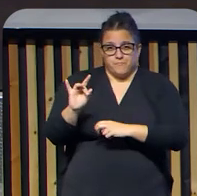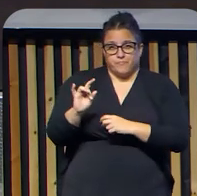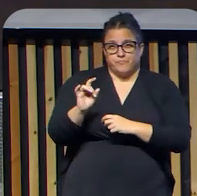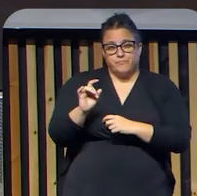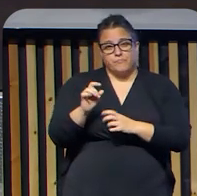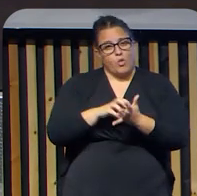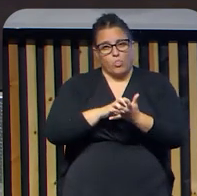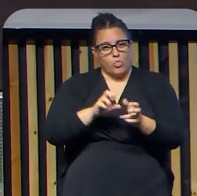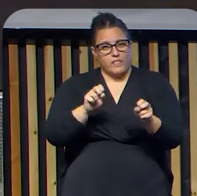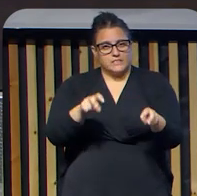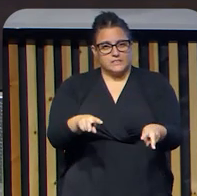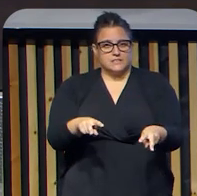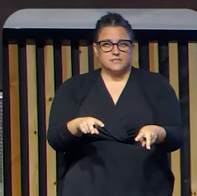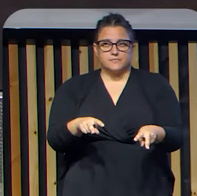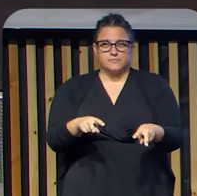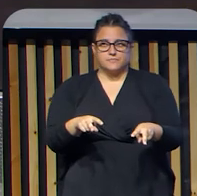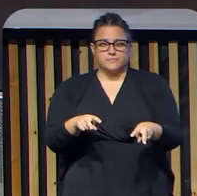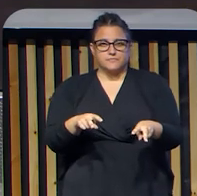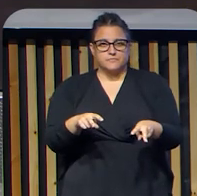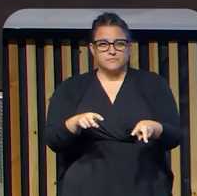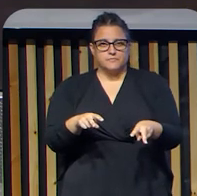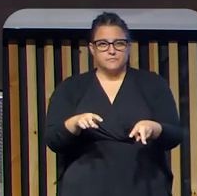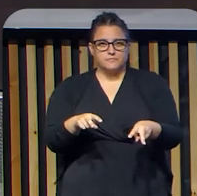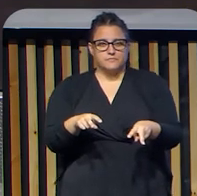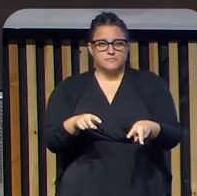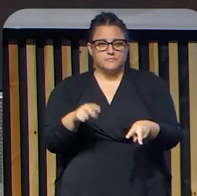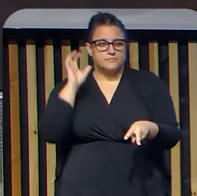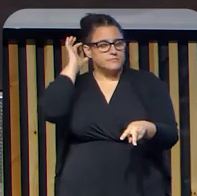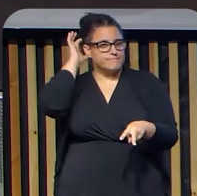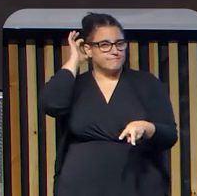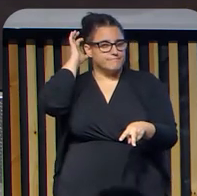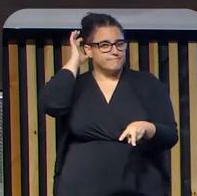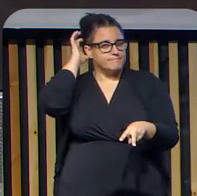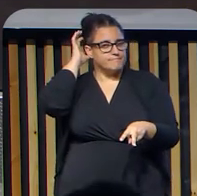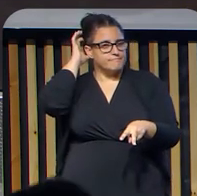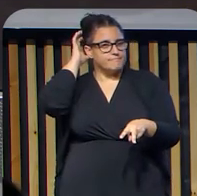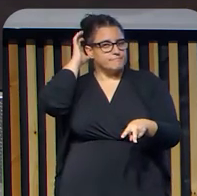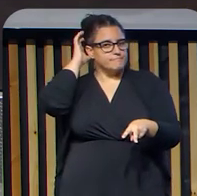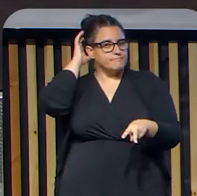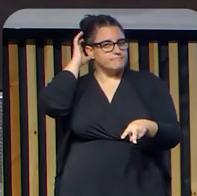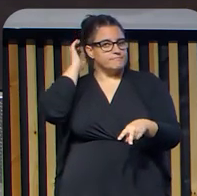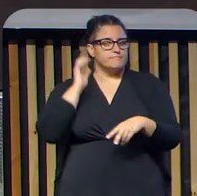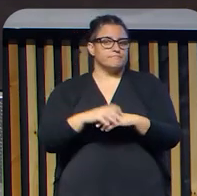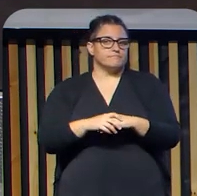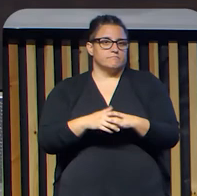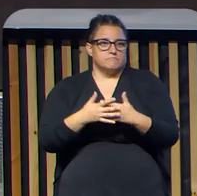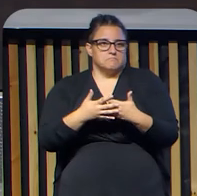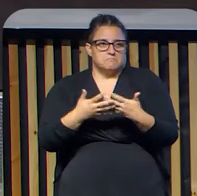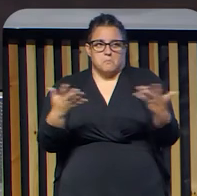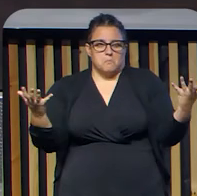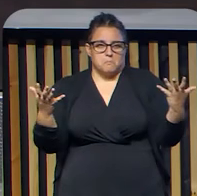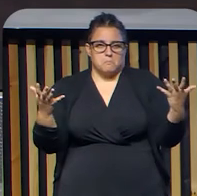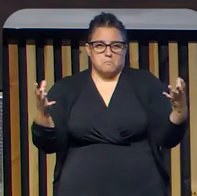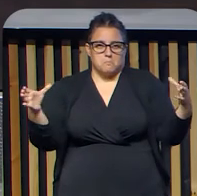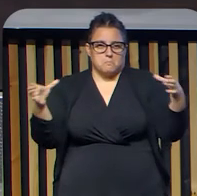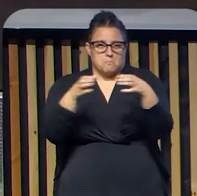cualquier comunidad de práctica cualquier comunidad profesional voy por partes y espero no alargarme mucho y me alargó mucho me